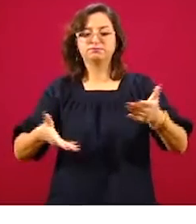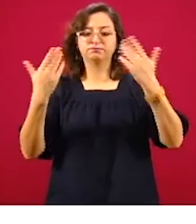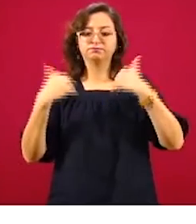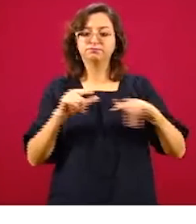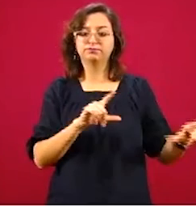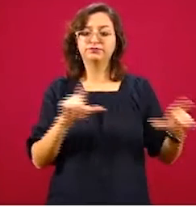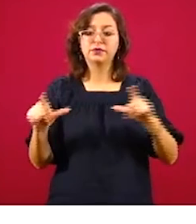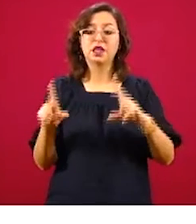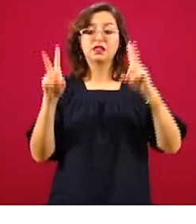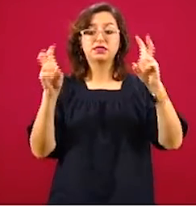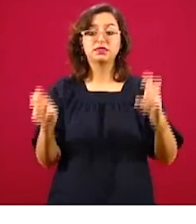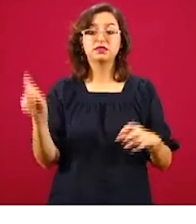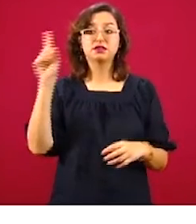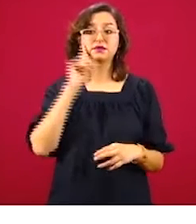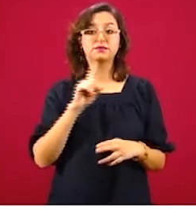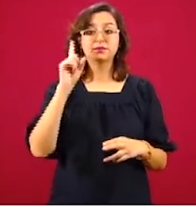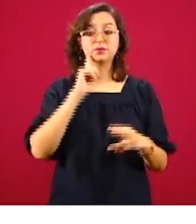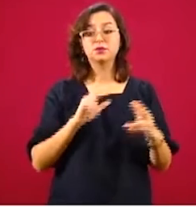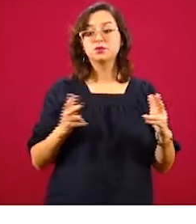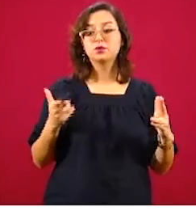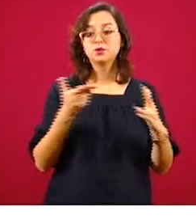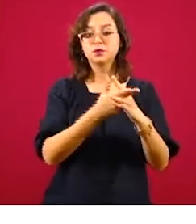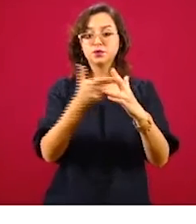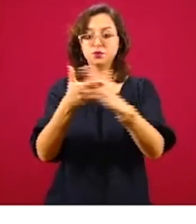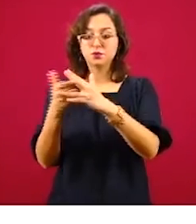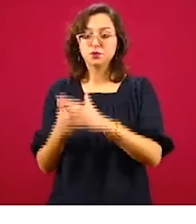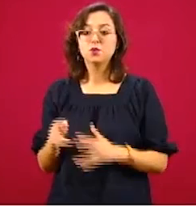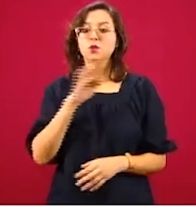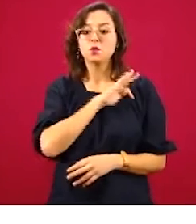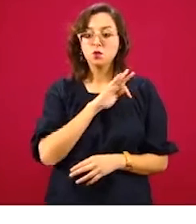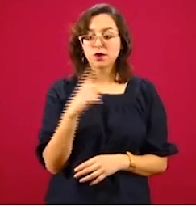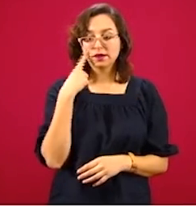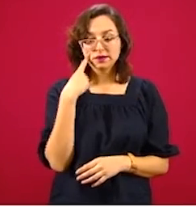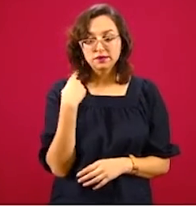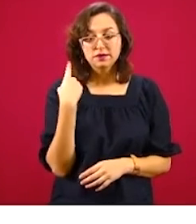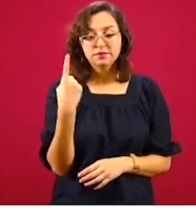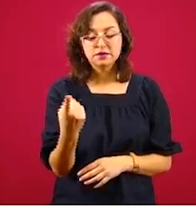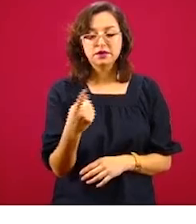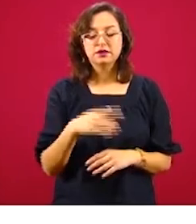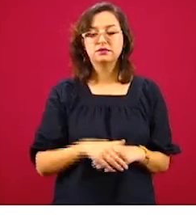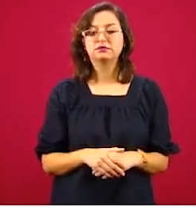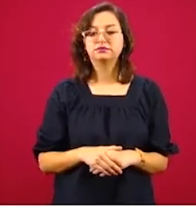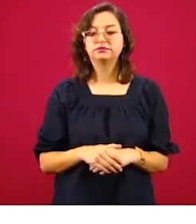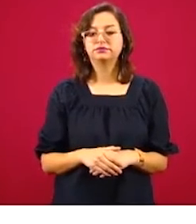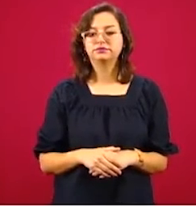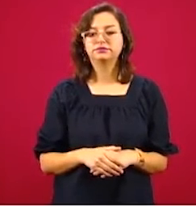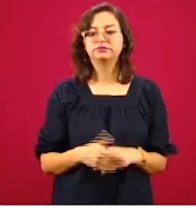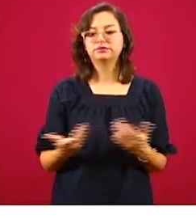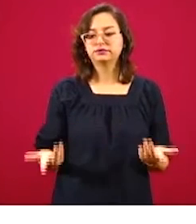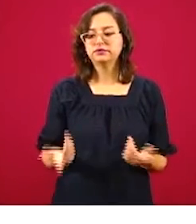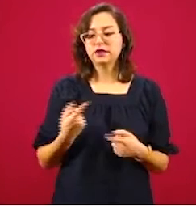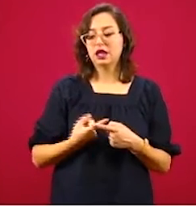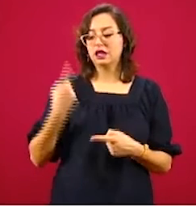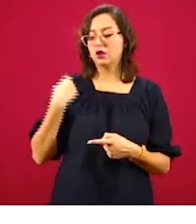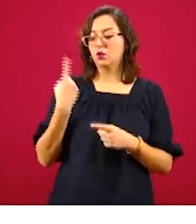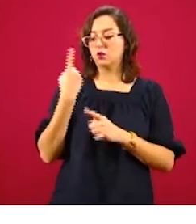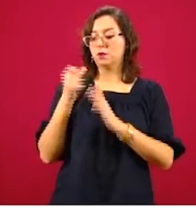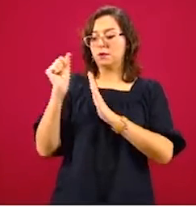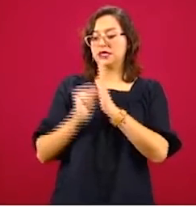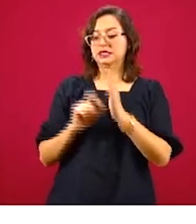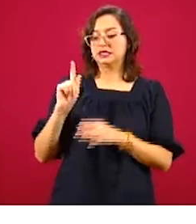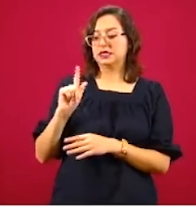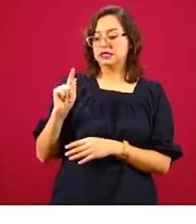bueno aquí es a la baja 70 este mes contra el 78 pero se